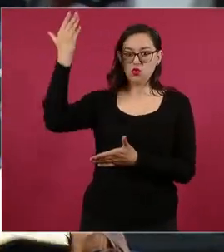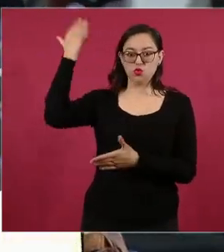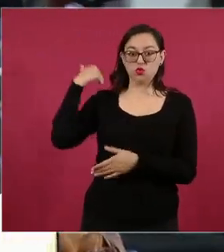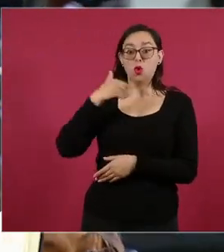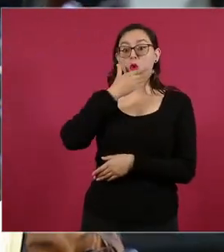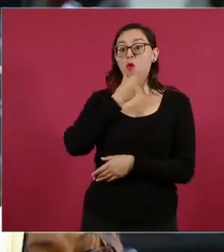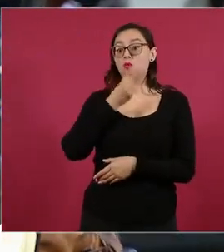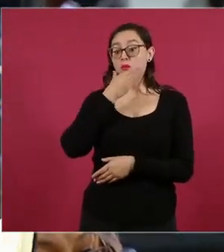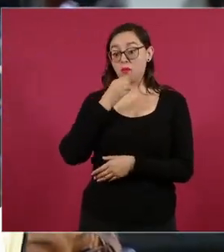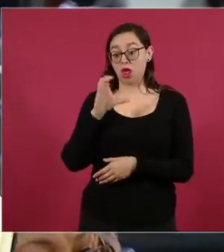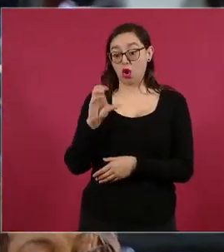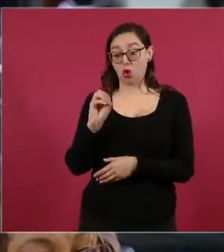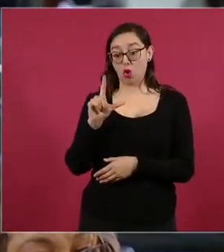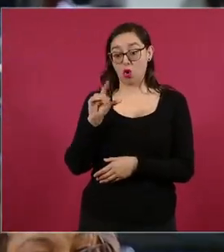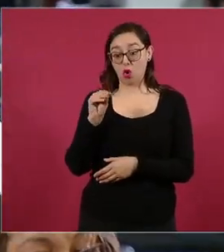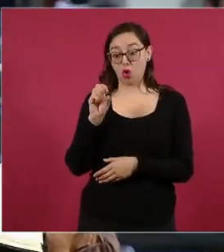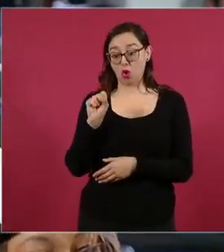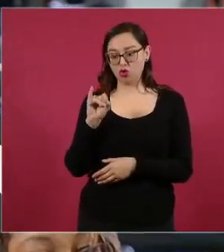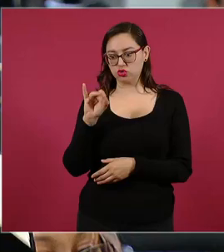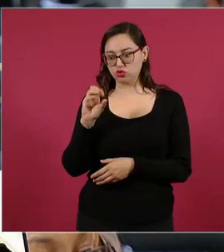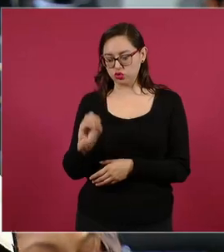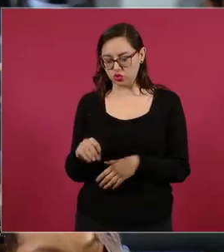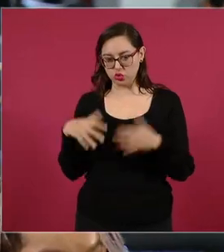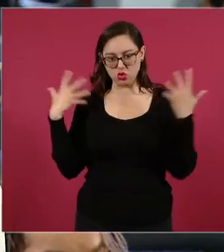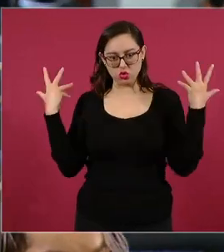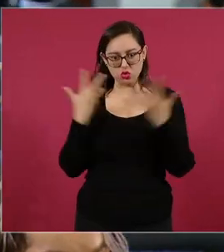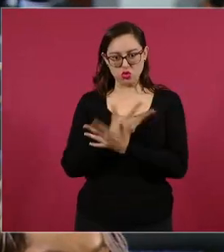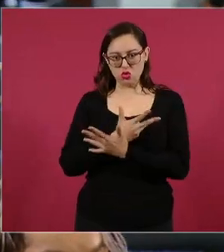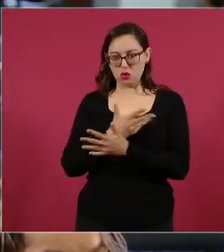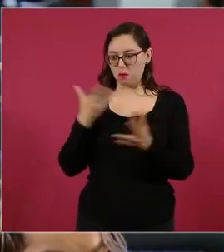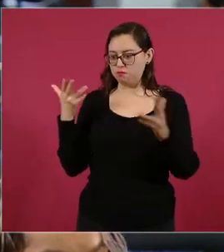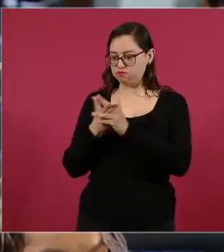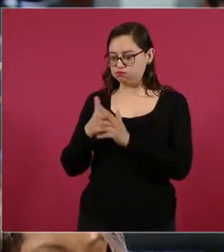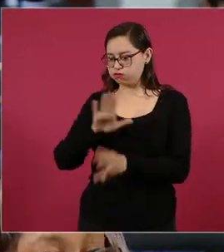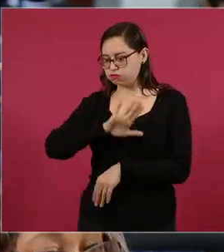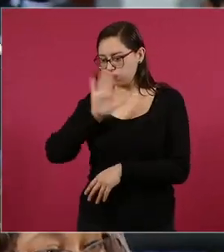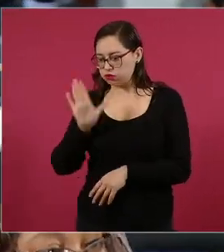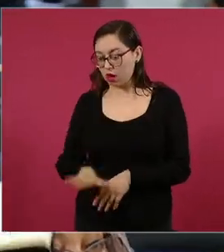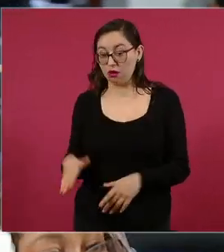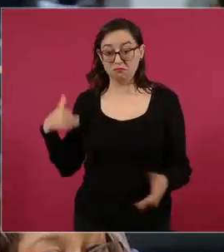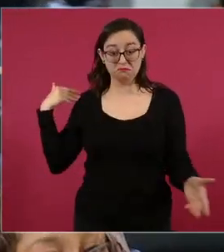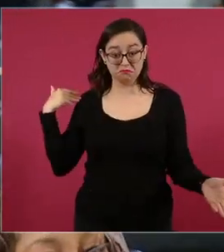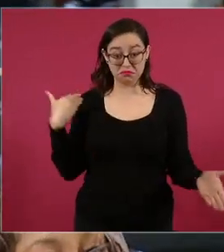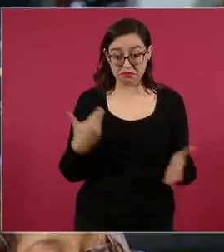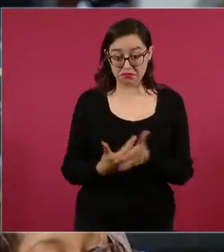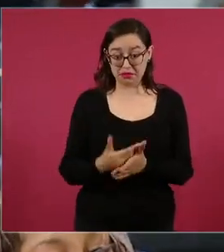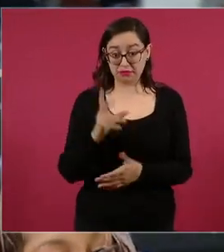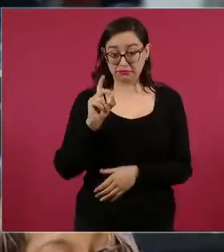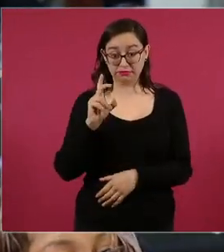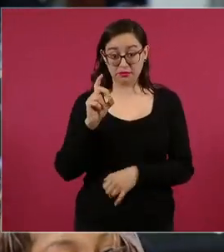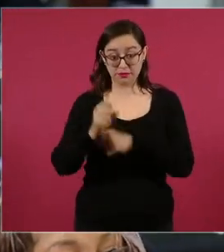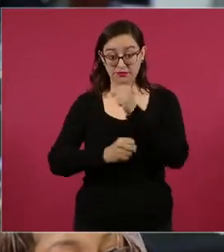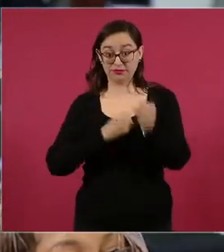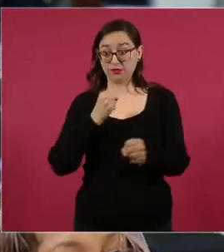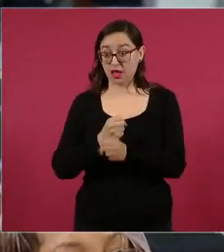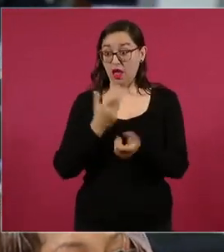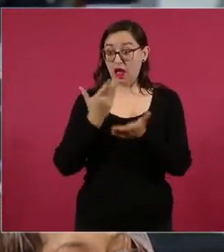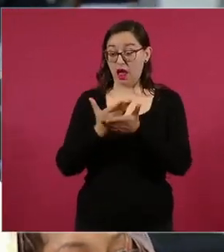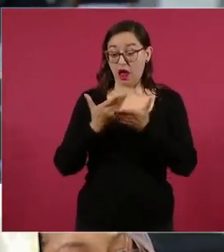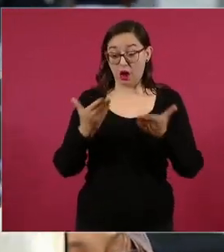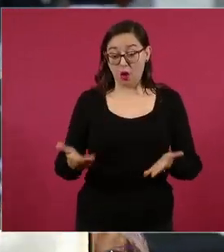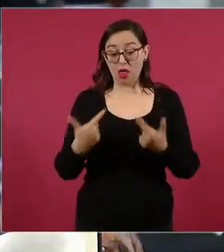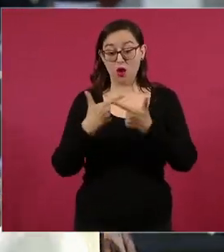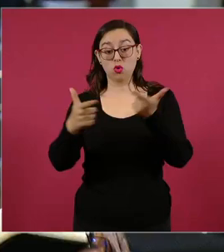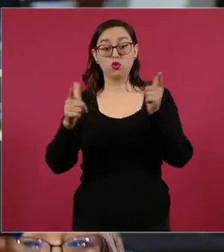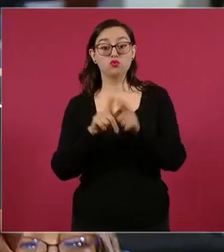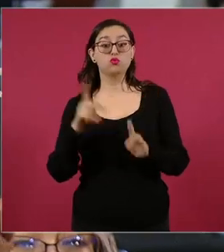un efecto mediático, porque incluso el presidente del PRI señaló que dentro de su partido había gente involucrada